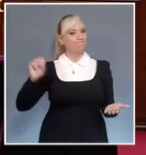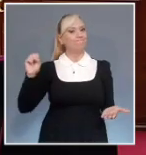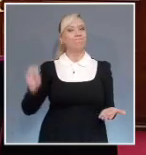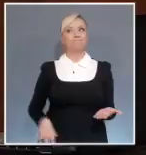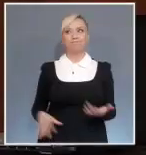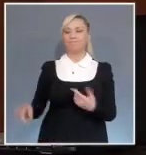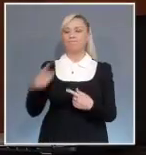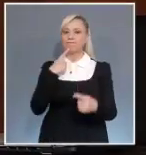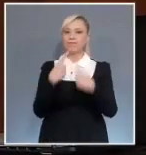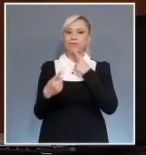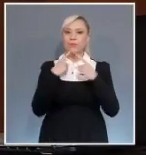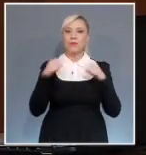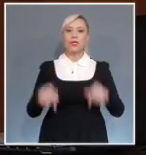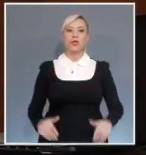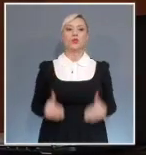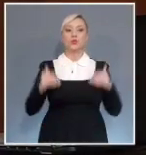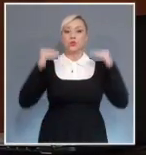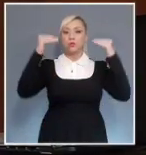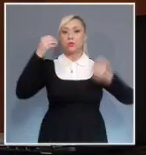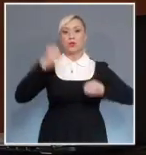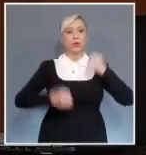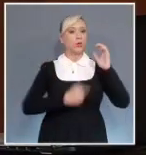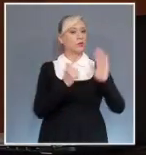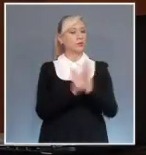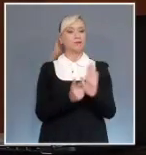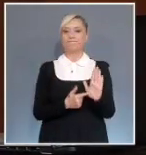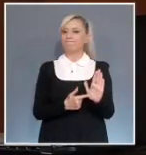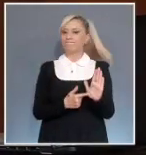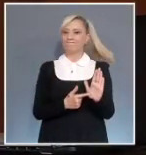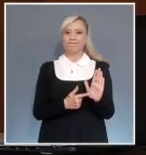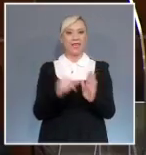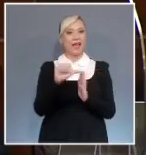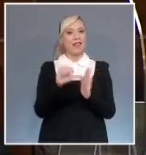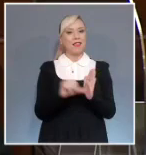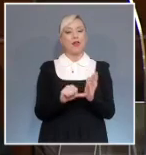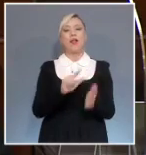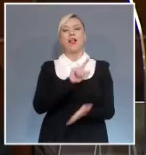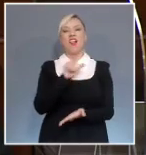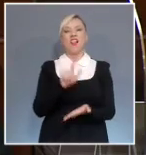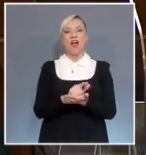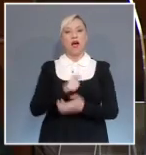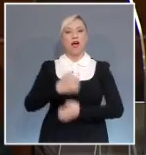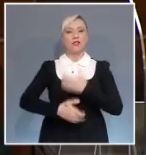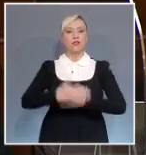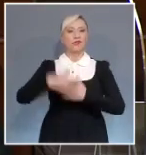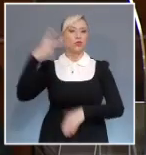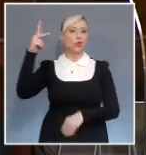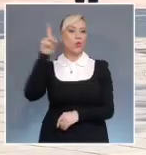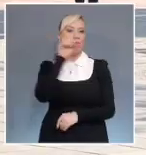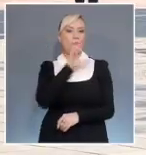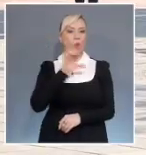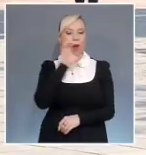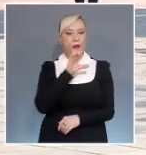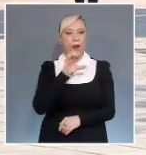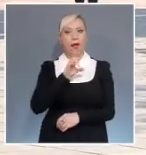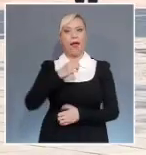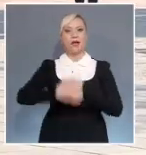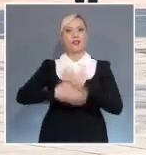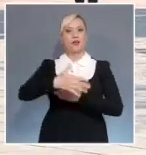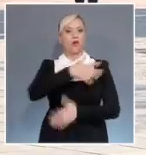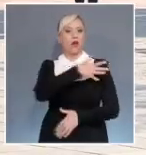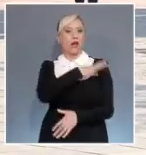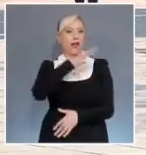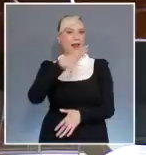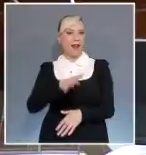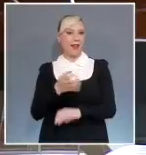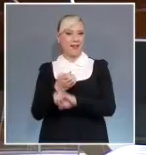Corte declaró inválidos los artículos de la Ley de Archivos de Aguascalientes que adscribieron el Archivo General del Estado al Poder Ejecutivo